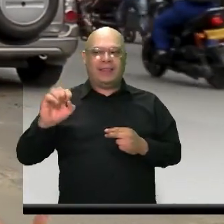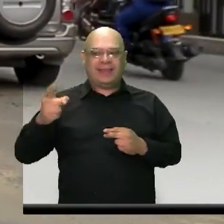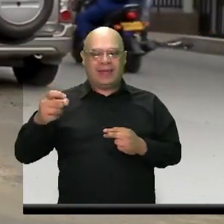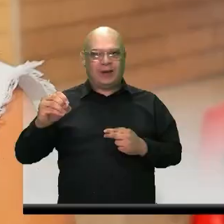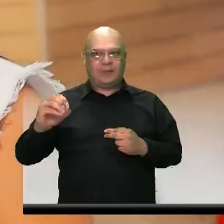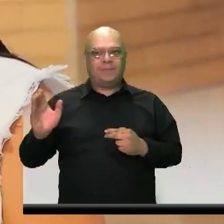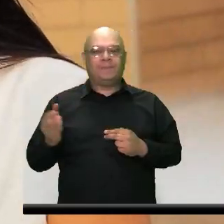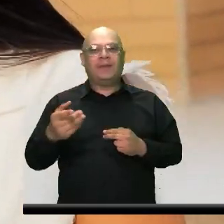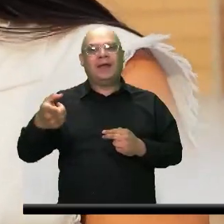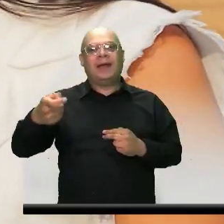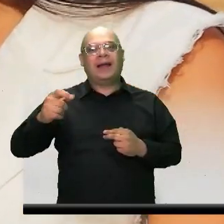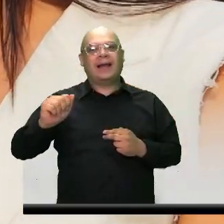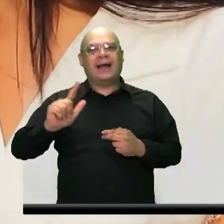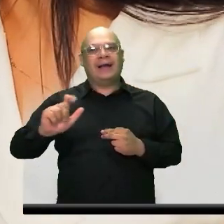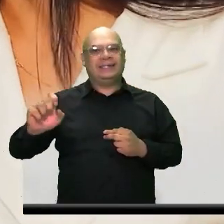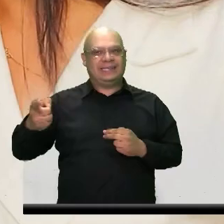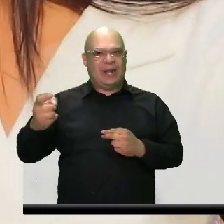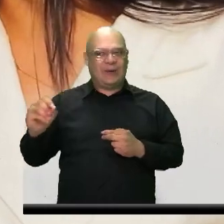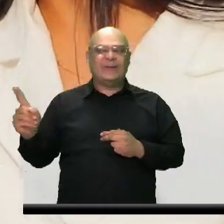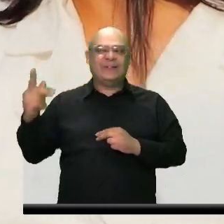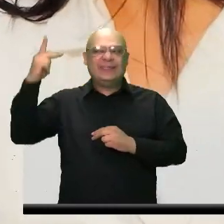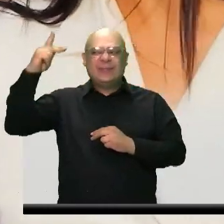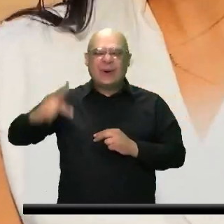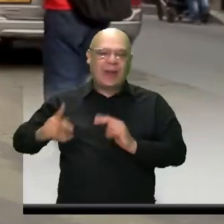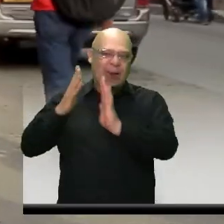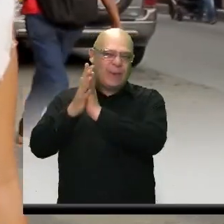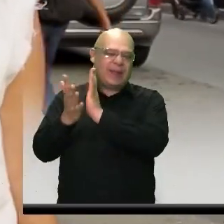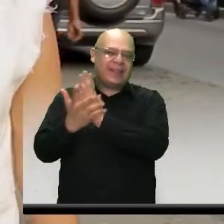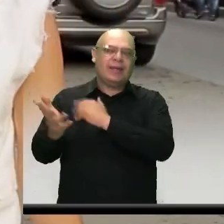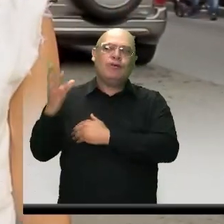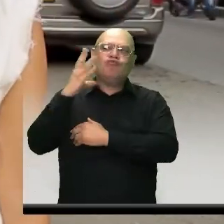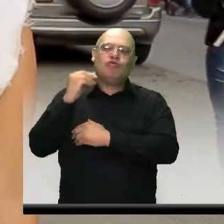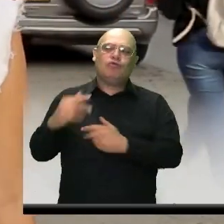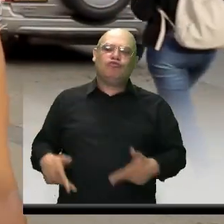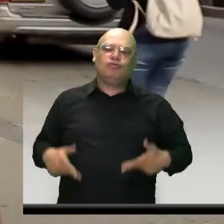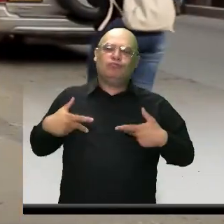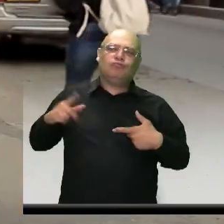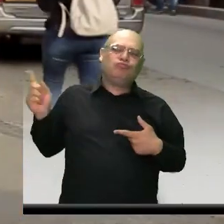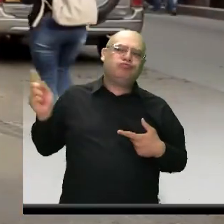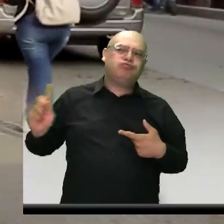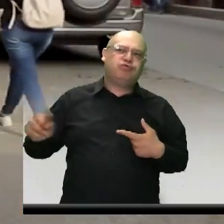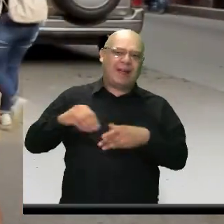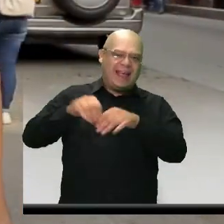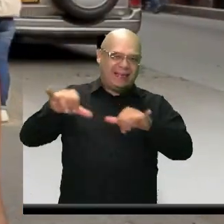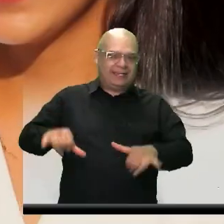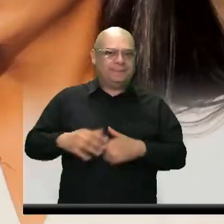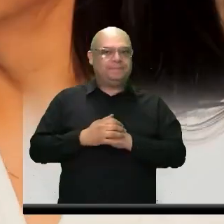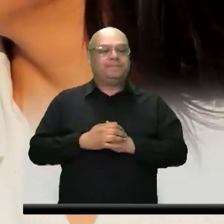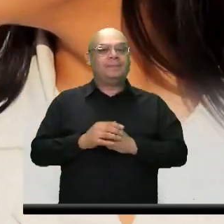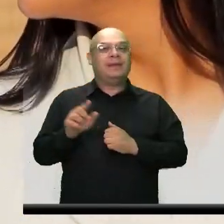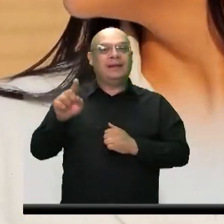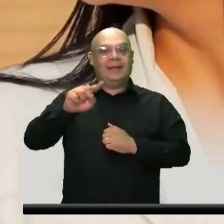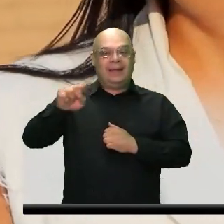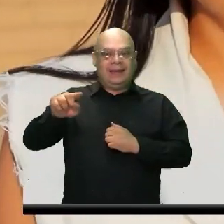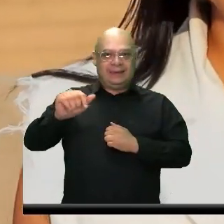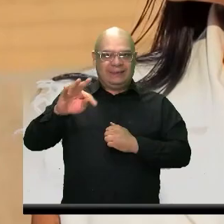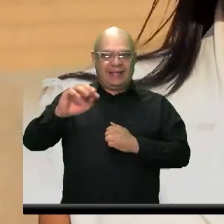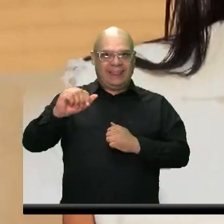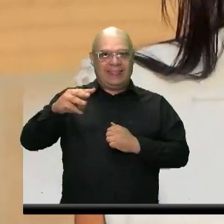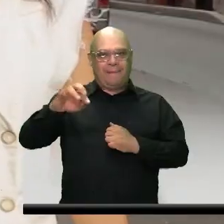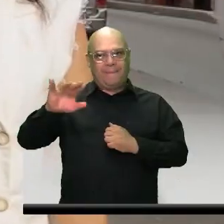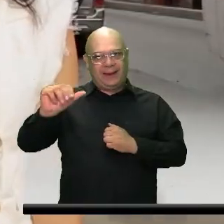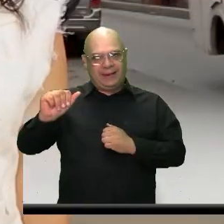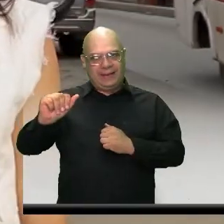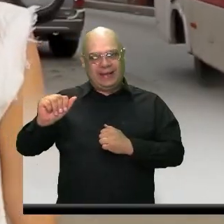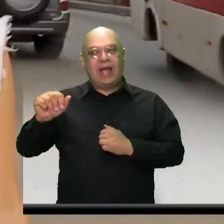él nos va a contar algunas cositas. Santa María número 1, barrio El Guayabo. Historias por contar. Y Juan Diego es